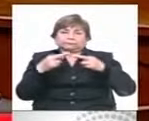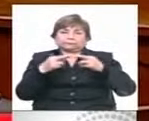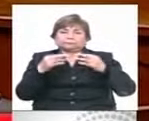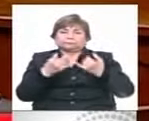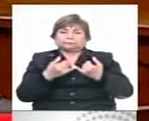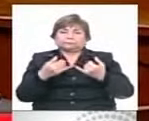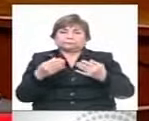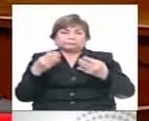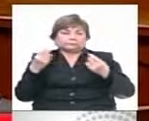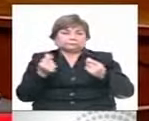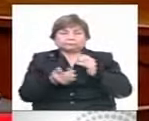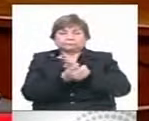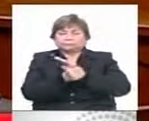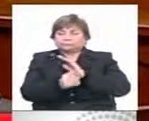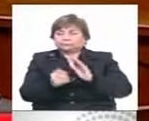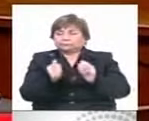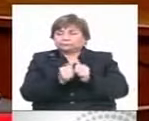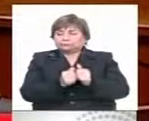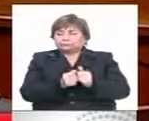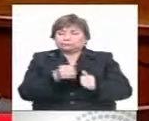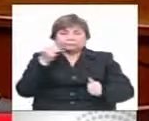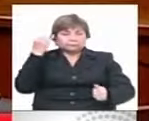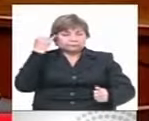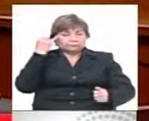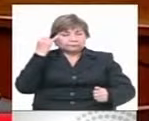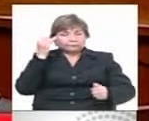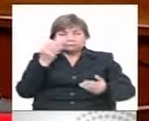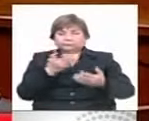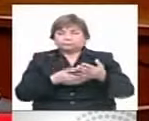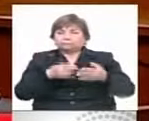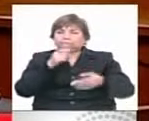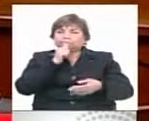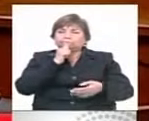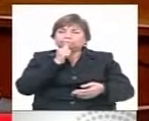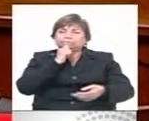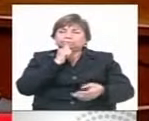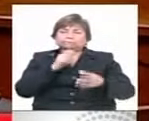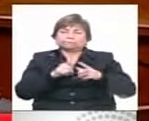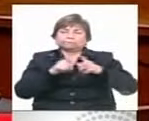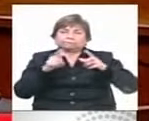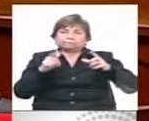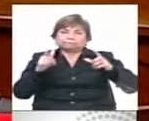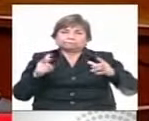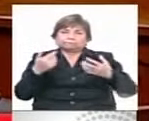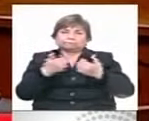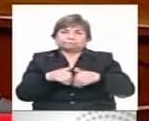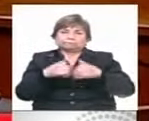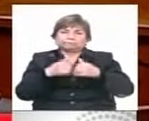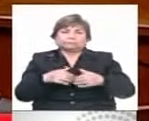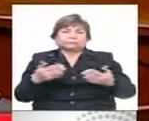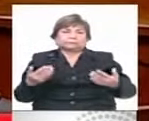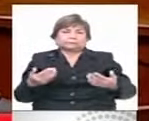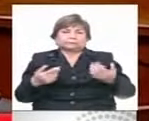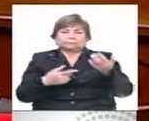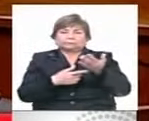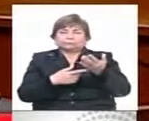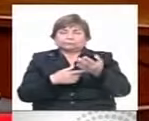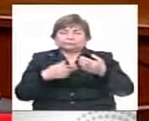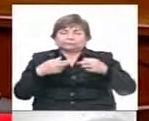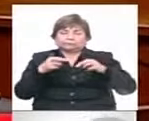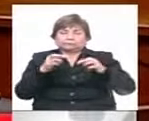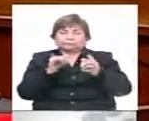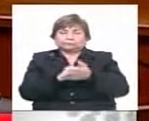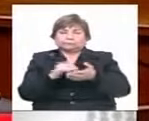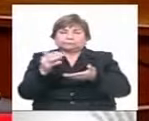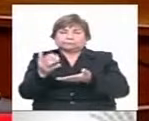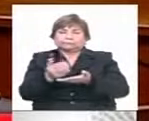de Talento Digital en alianza con el sector privado y las más grandes empresas de tecnología, que permitirá